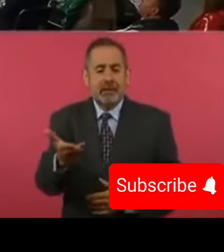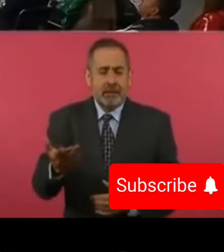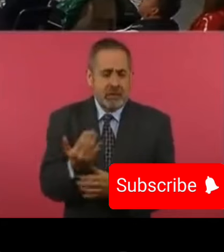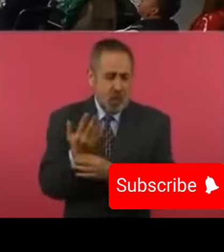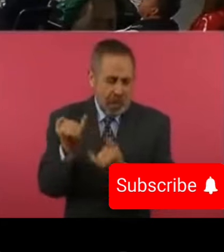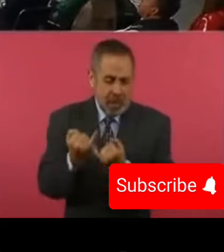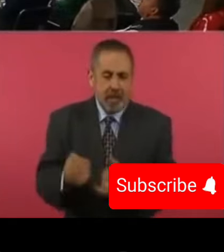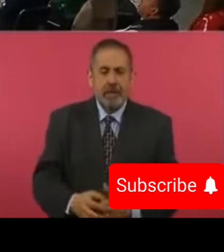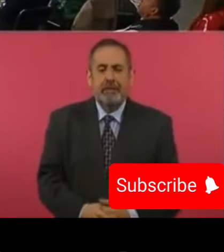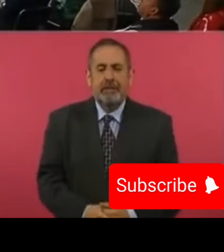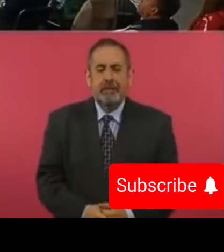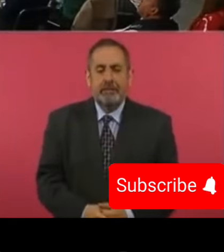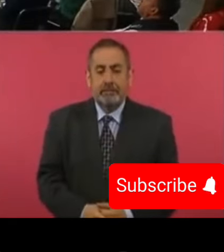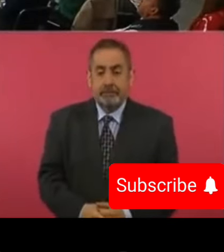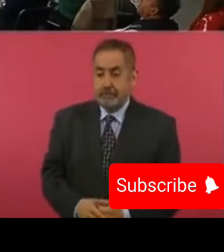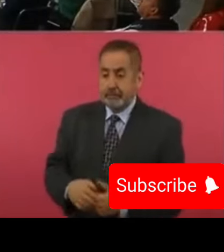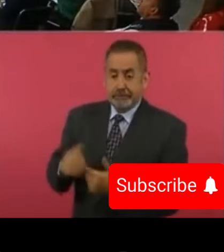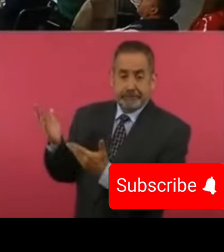ahí